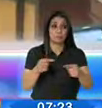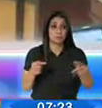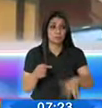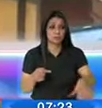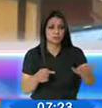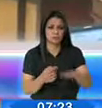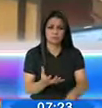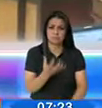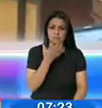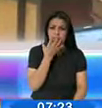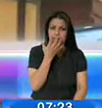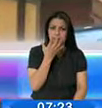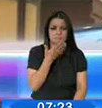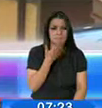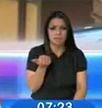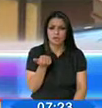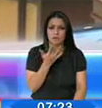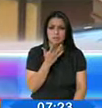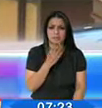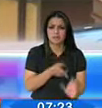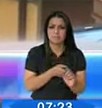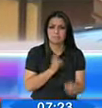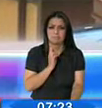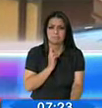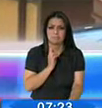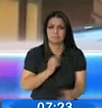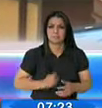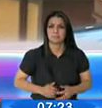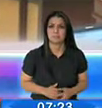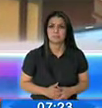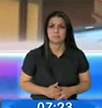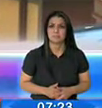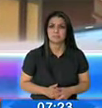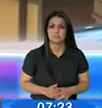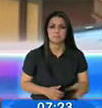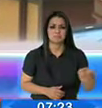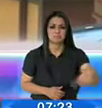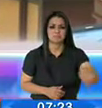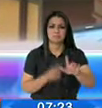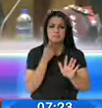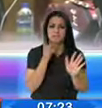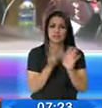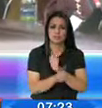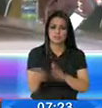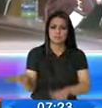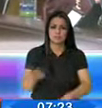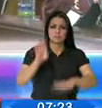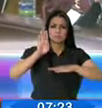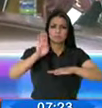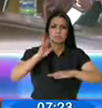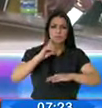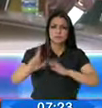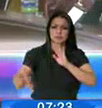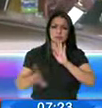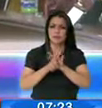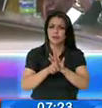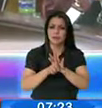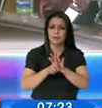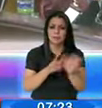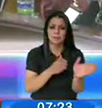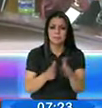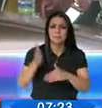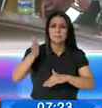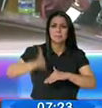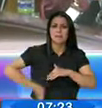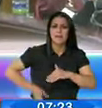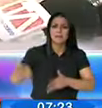oposición, que prefirió abandonar la sala mientras el acto se efectuaba. Ellos denuncian que la posesión de Rivera es ilegal, pues se han violado los plazos